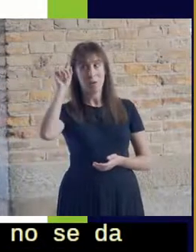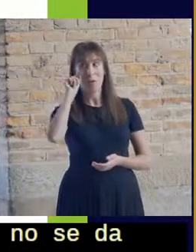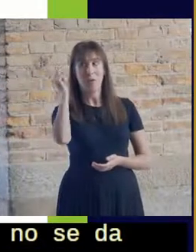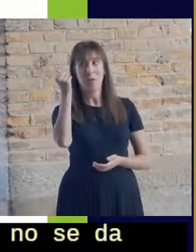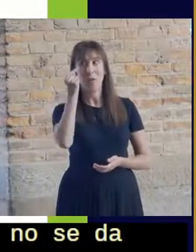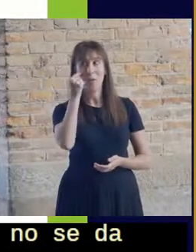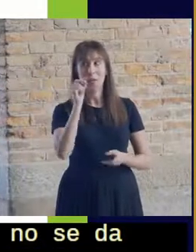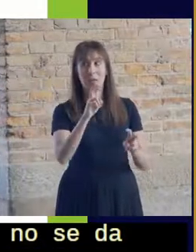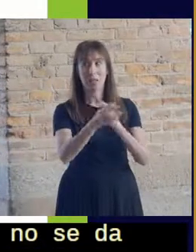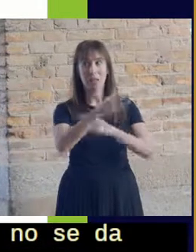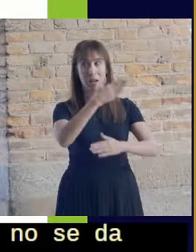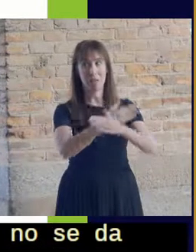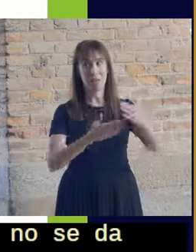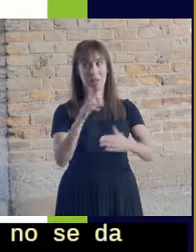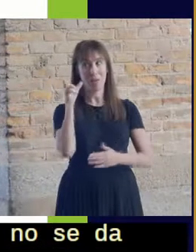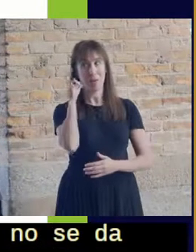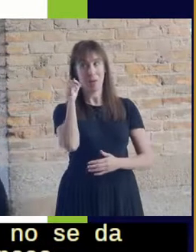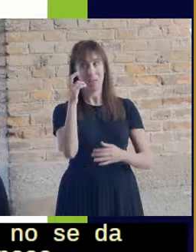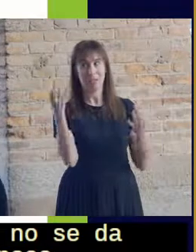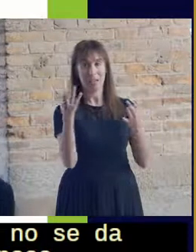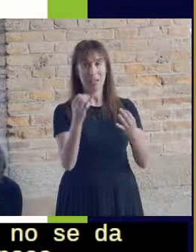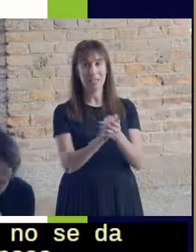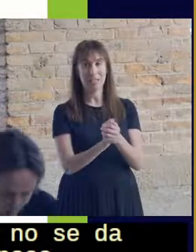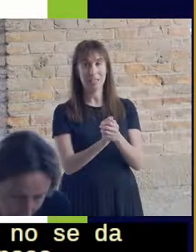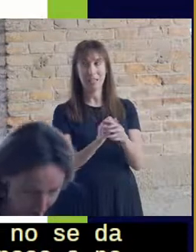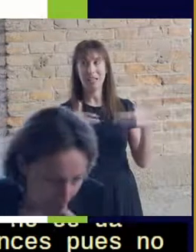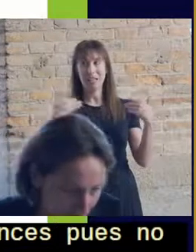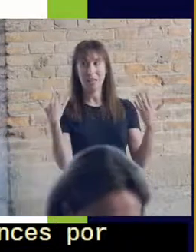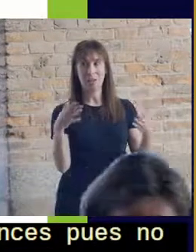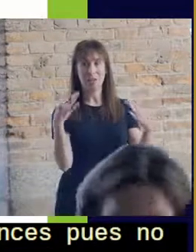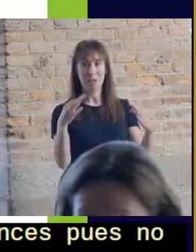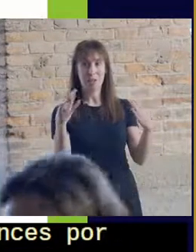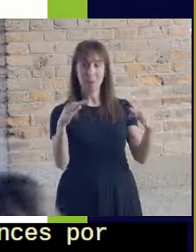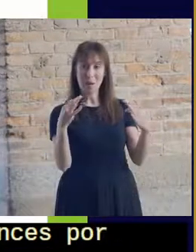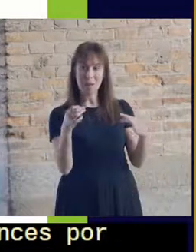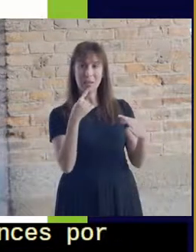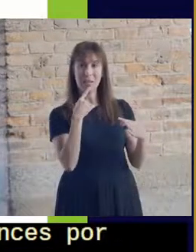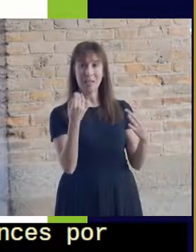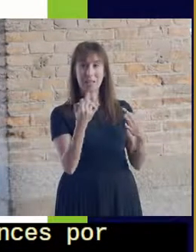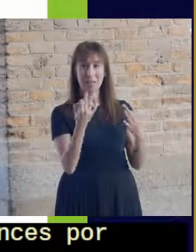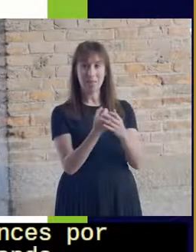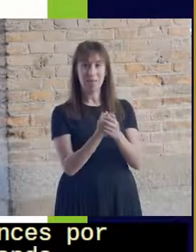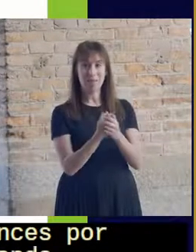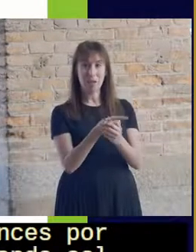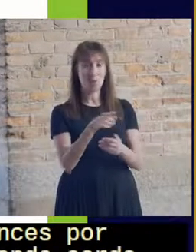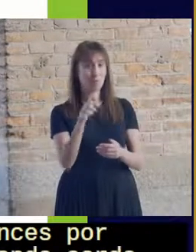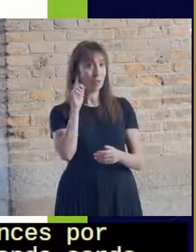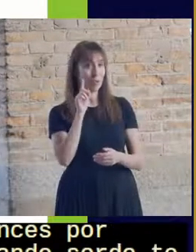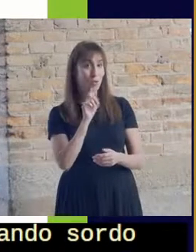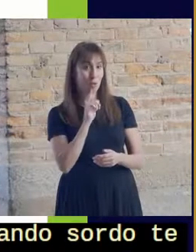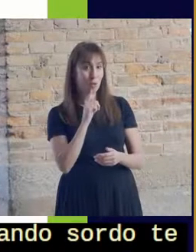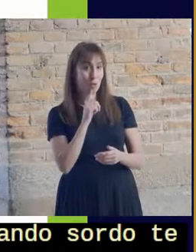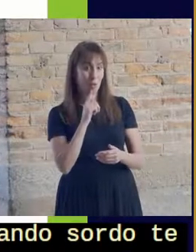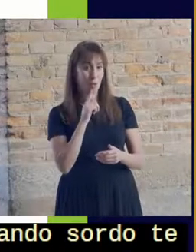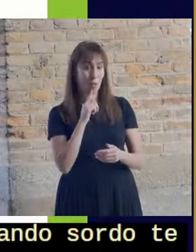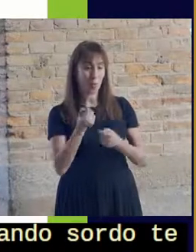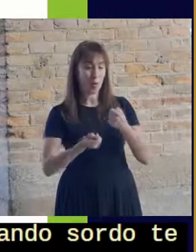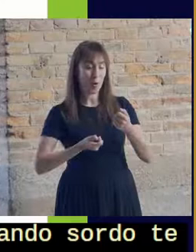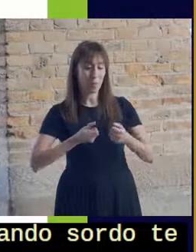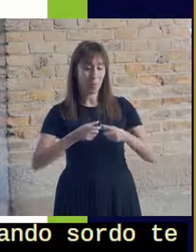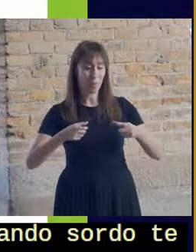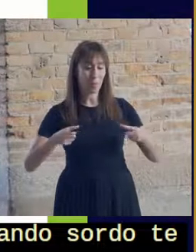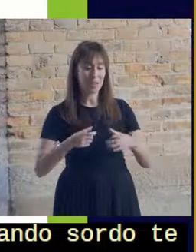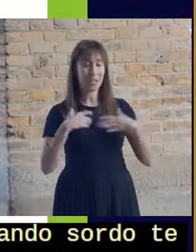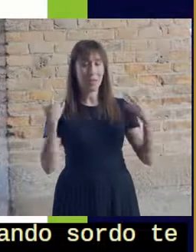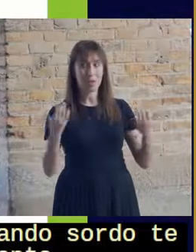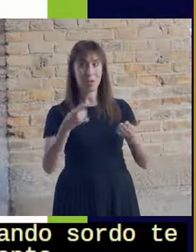discapacidad auditiva entonces es por Norma general en el entorno Quién dice te estás quedando sordo vas teniendo pérdida auditiva Entonces